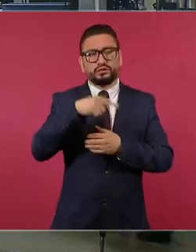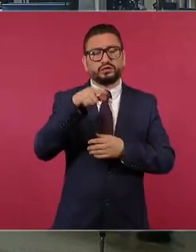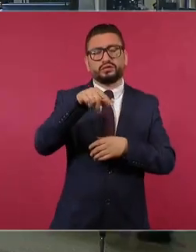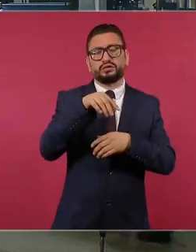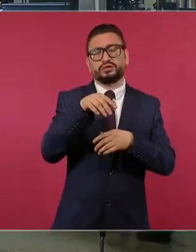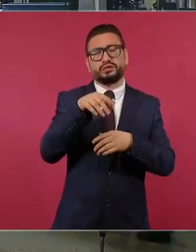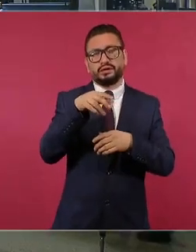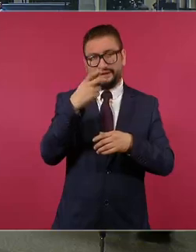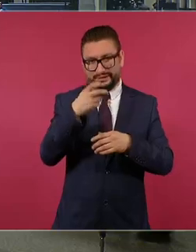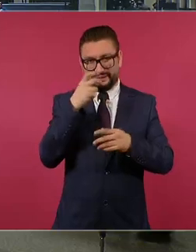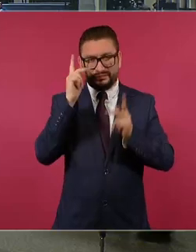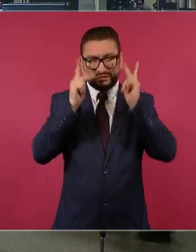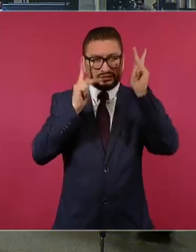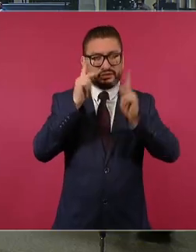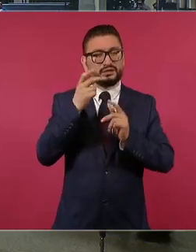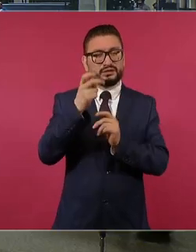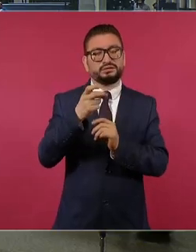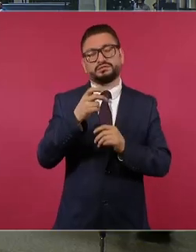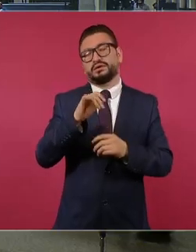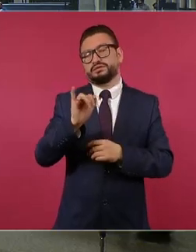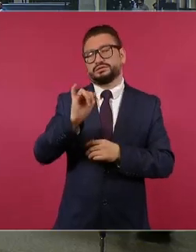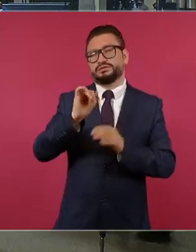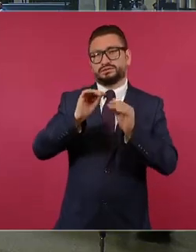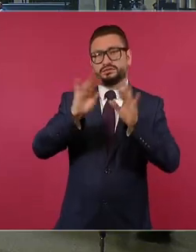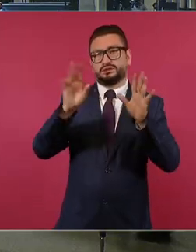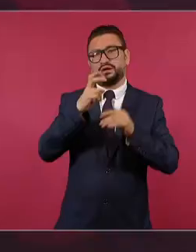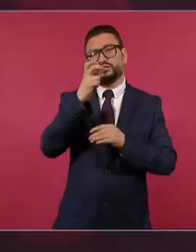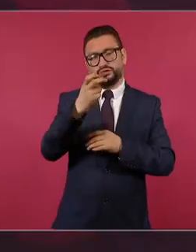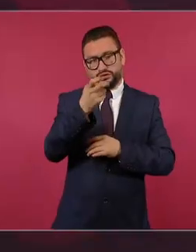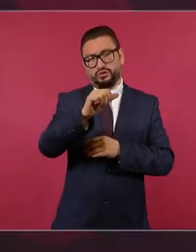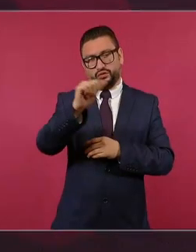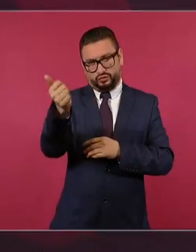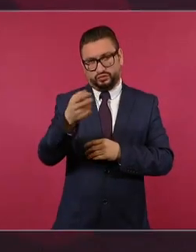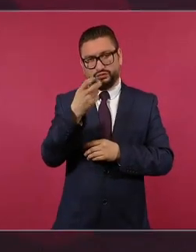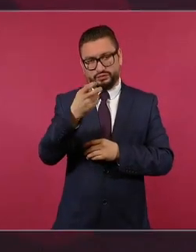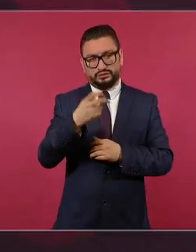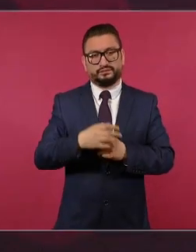Müller. Sí. Porque también eso es lo otro.